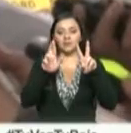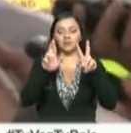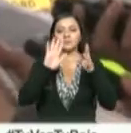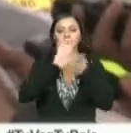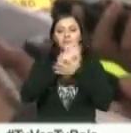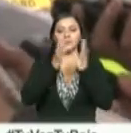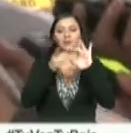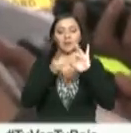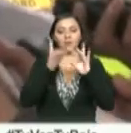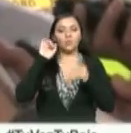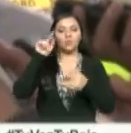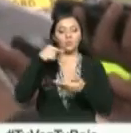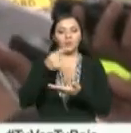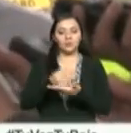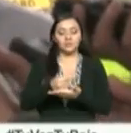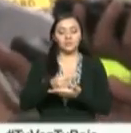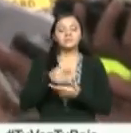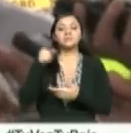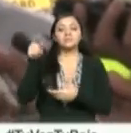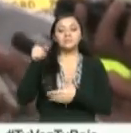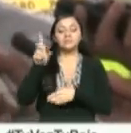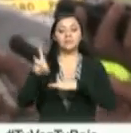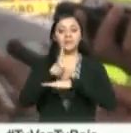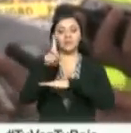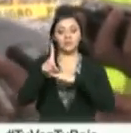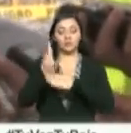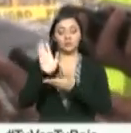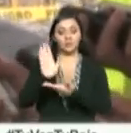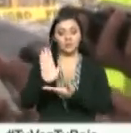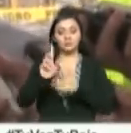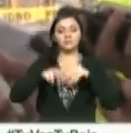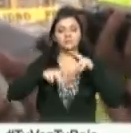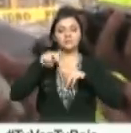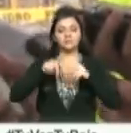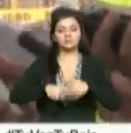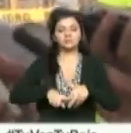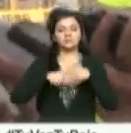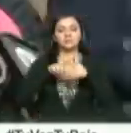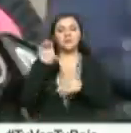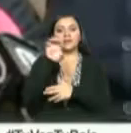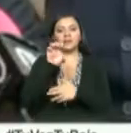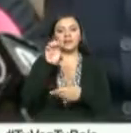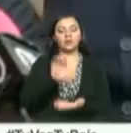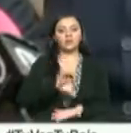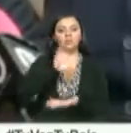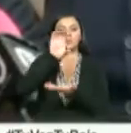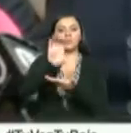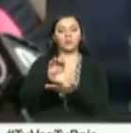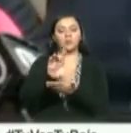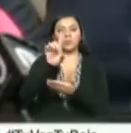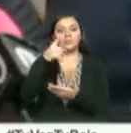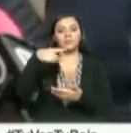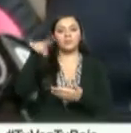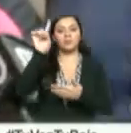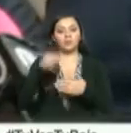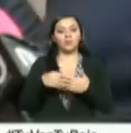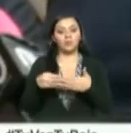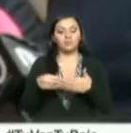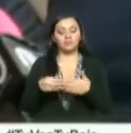provincia de Guayas. De acuerdo a Espinosa, la construcción iniciará en enero con una inversión que supera el millón de